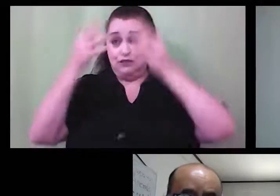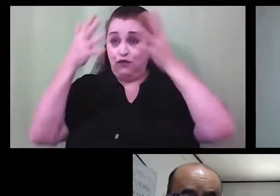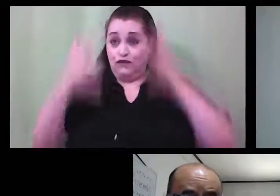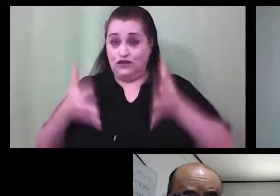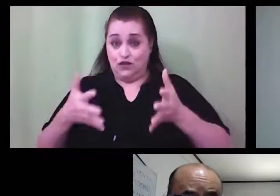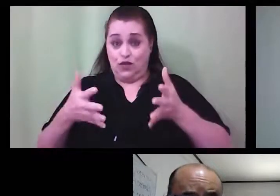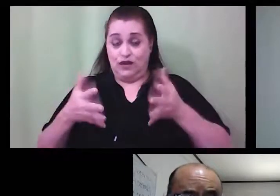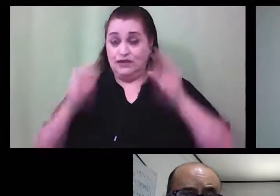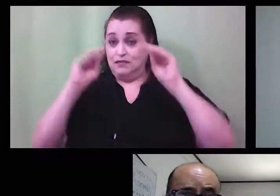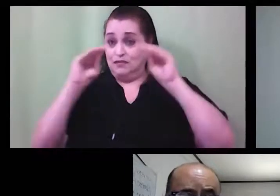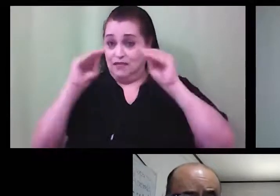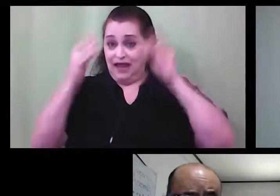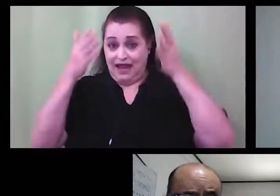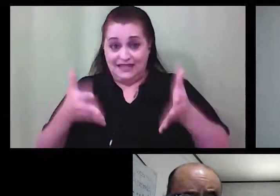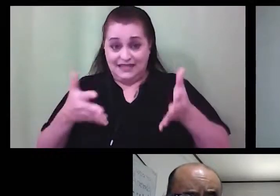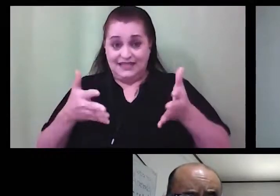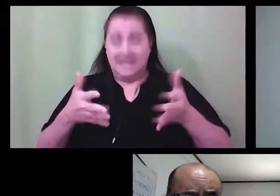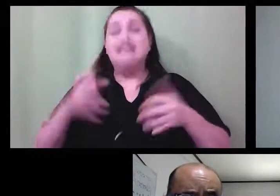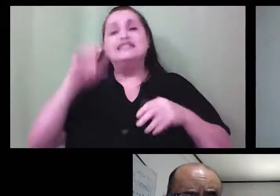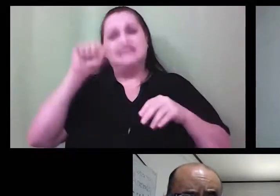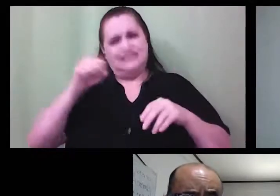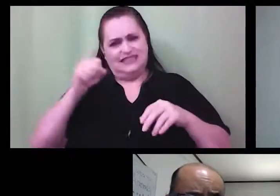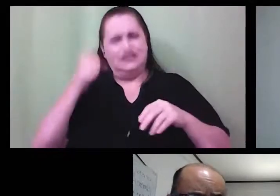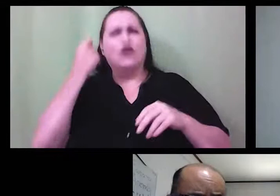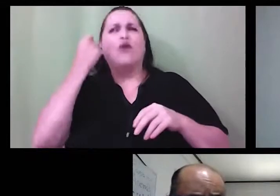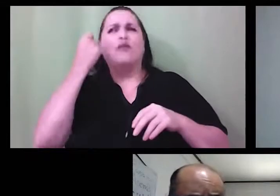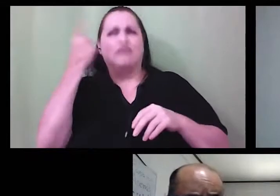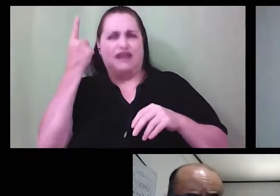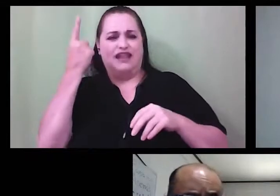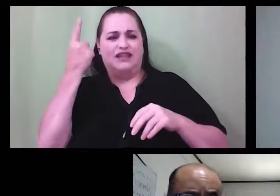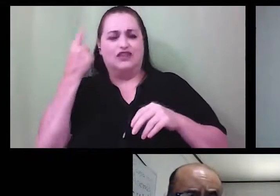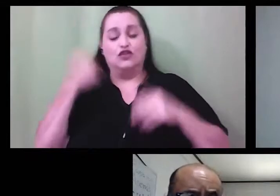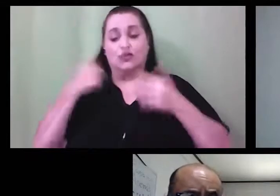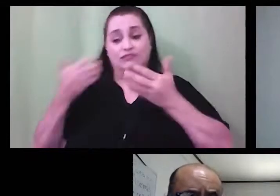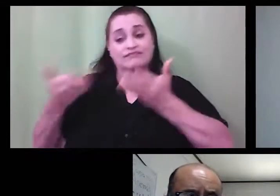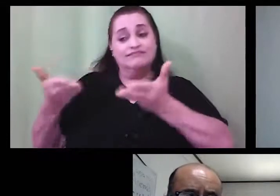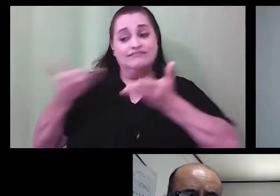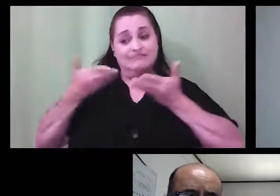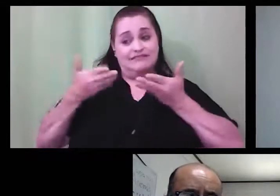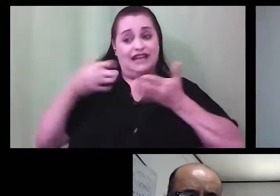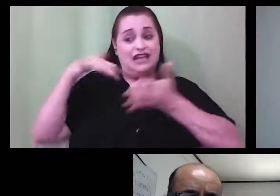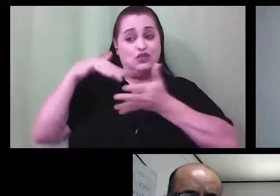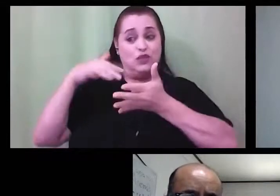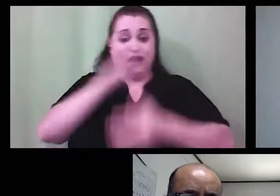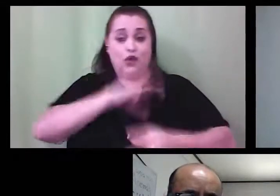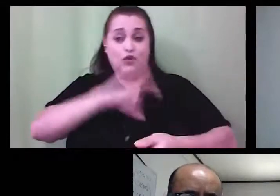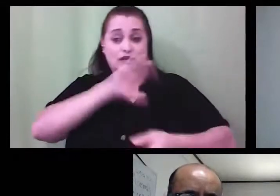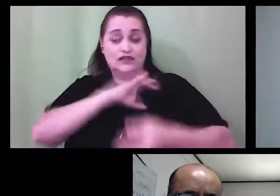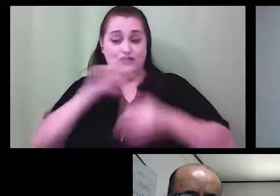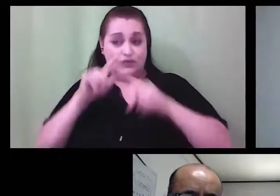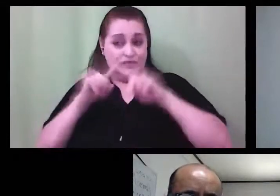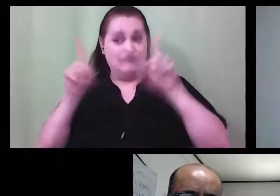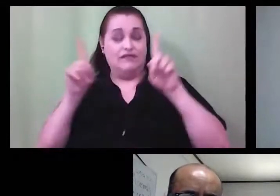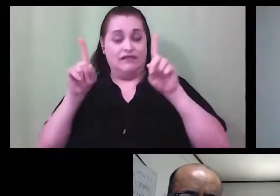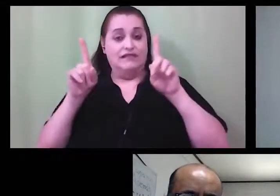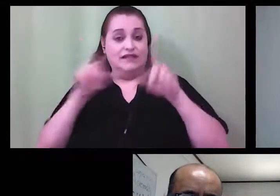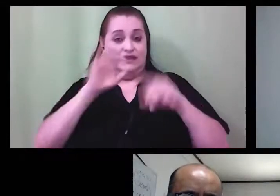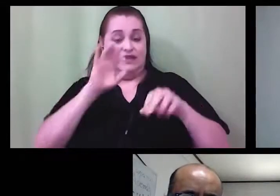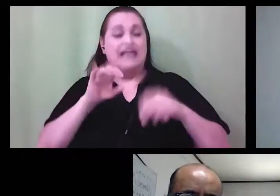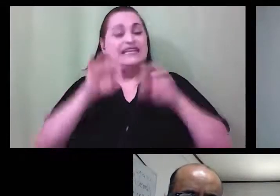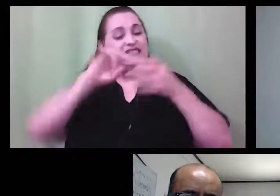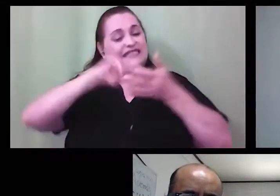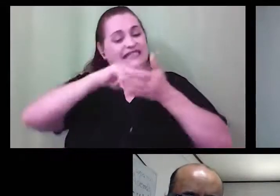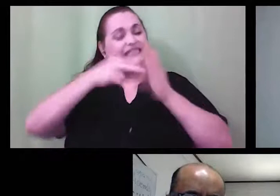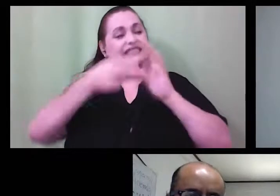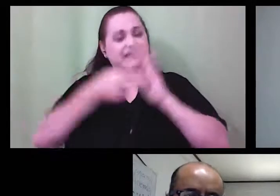y maestros, sí, comprendo que el recibir un alumno con alguna condición especial